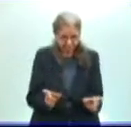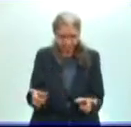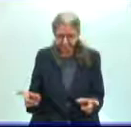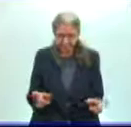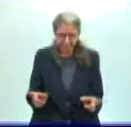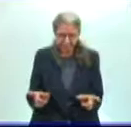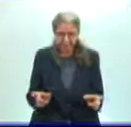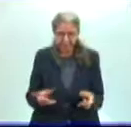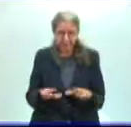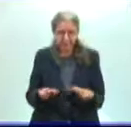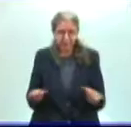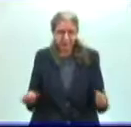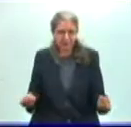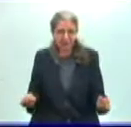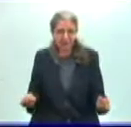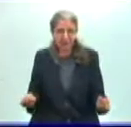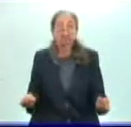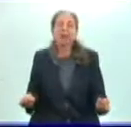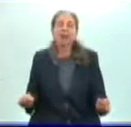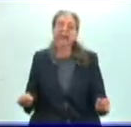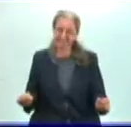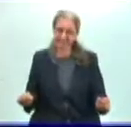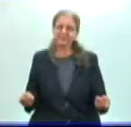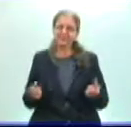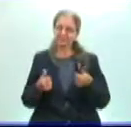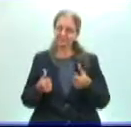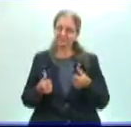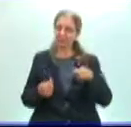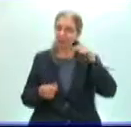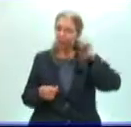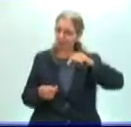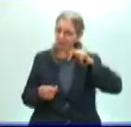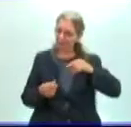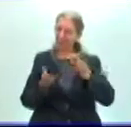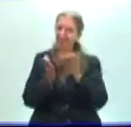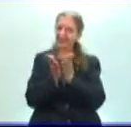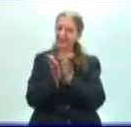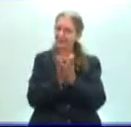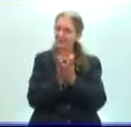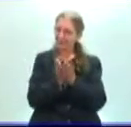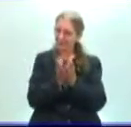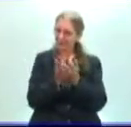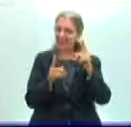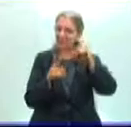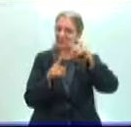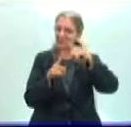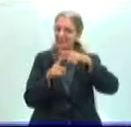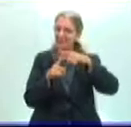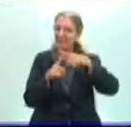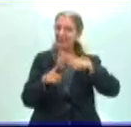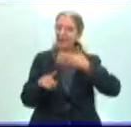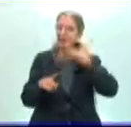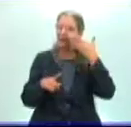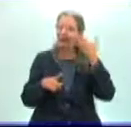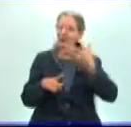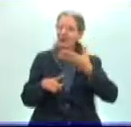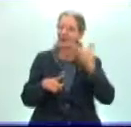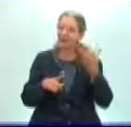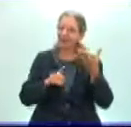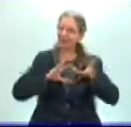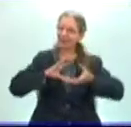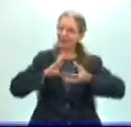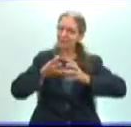Bien, hoy nos vamos a dedicar a estudiar teoremas que forman